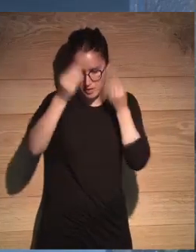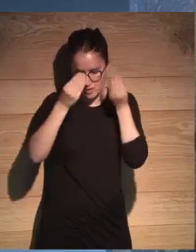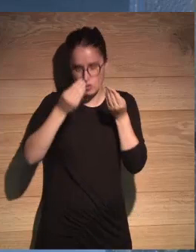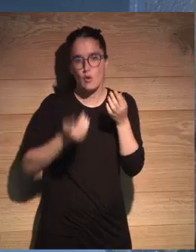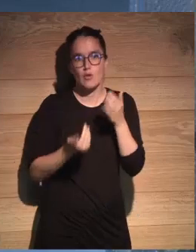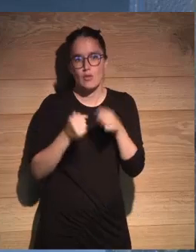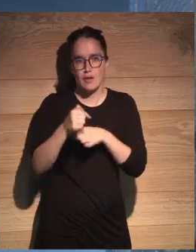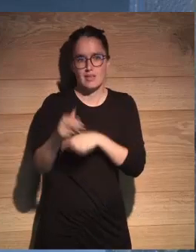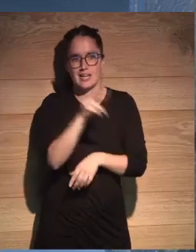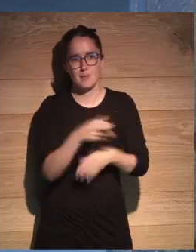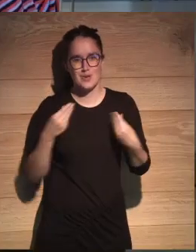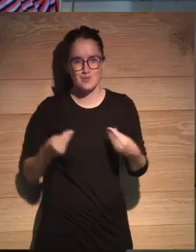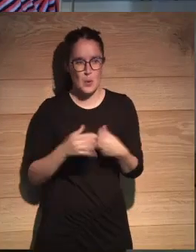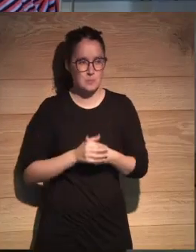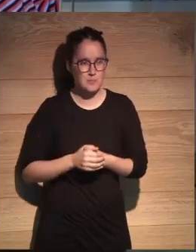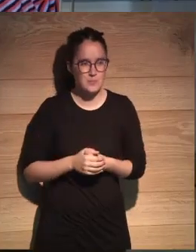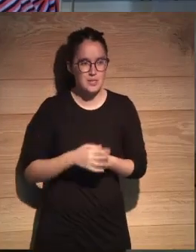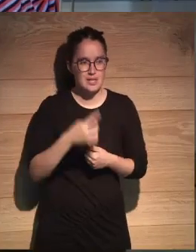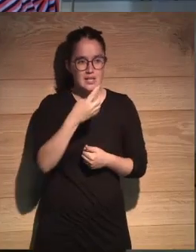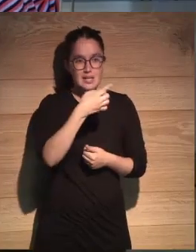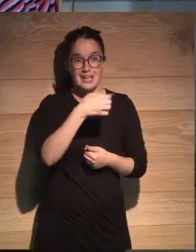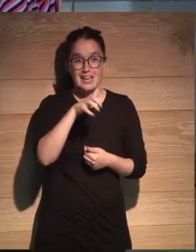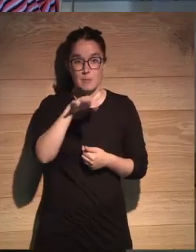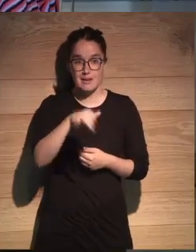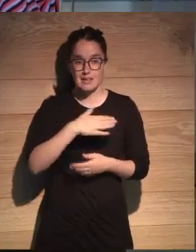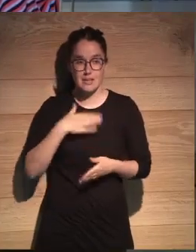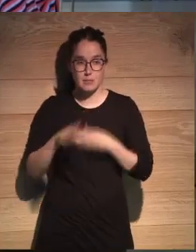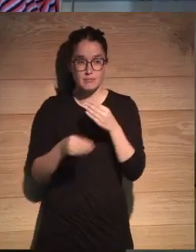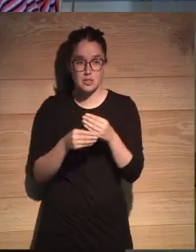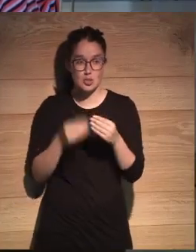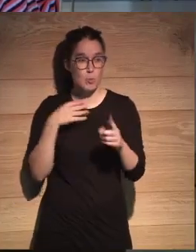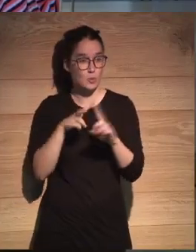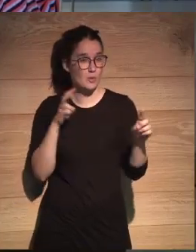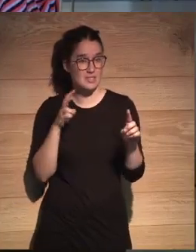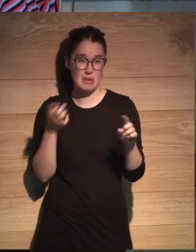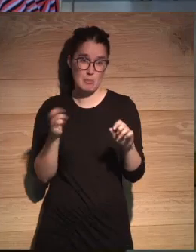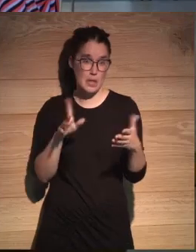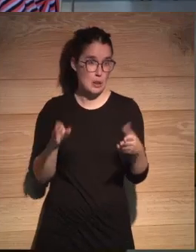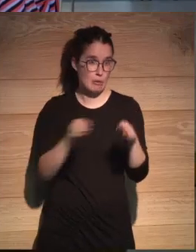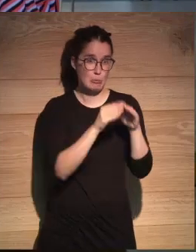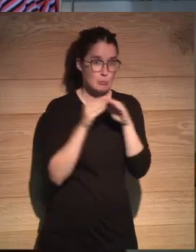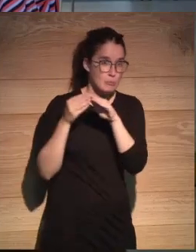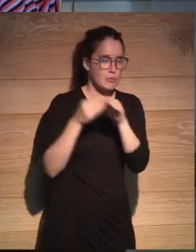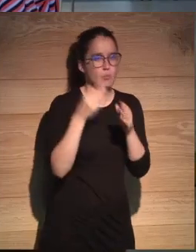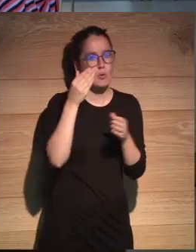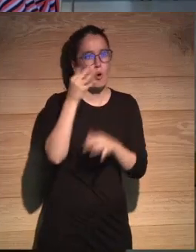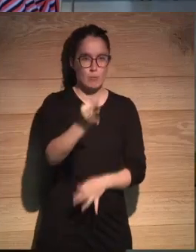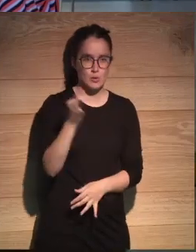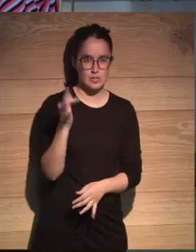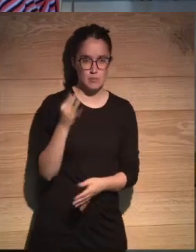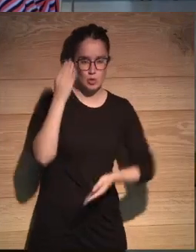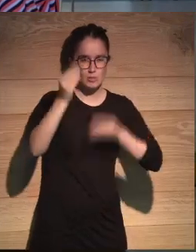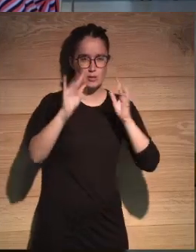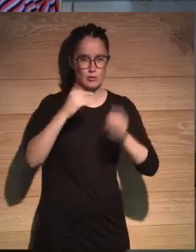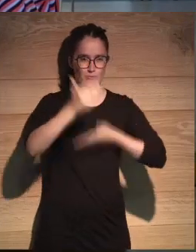cada día al menos. Germán, sí. ¿Quieres añadir tu...? Yo tengo un poco también esa visión, una visión relativamente optimista, ¿no? Yo creo que sí